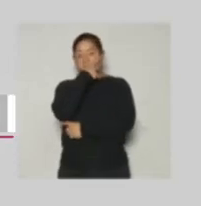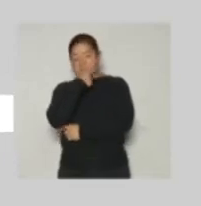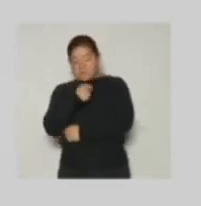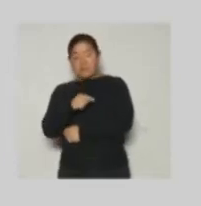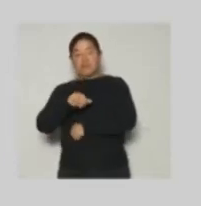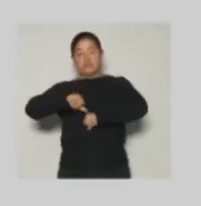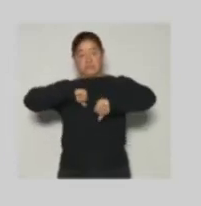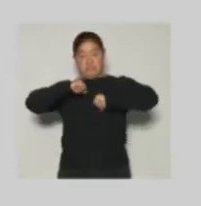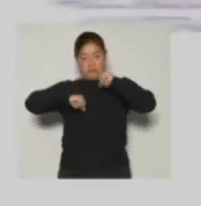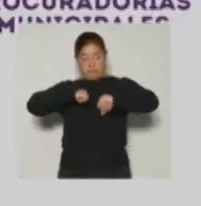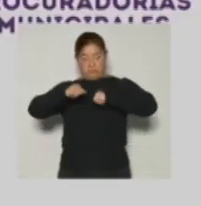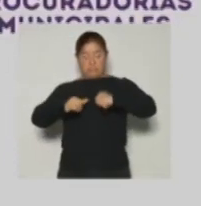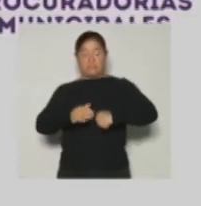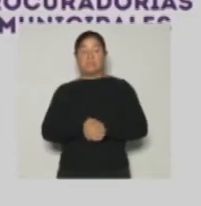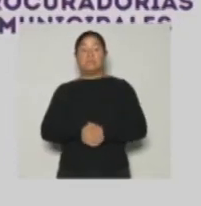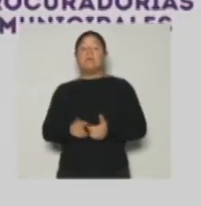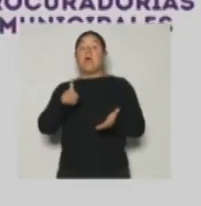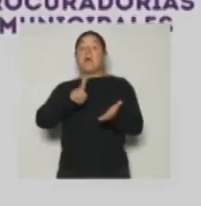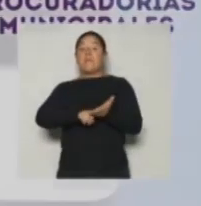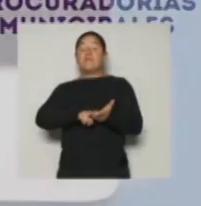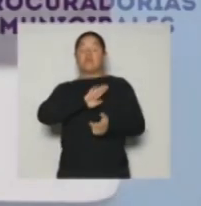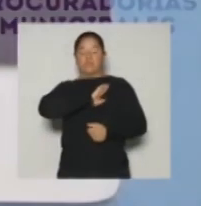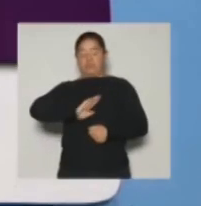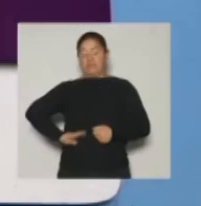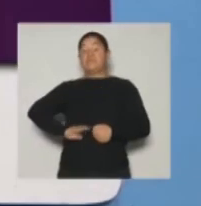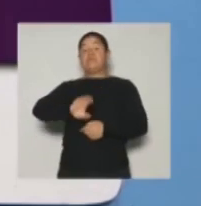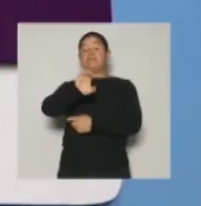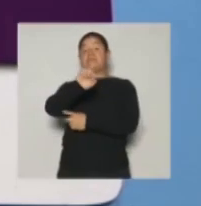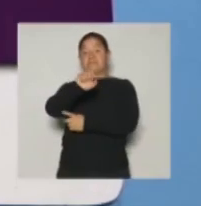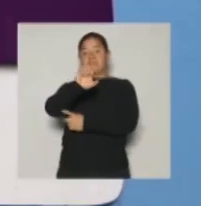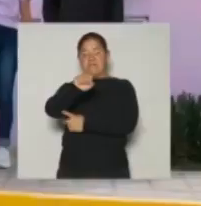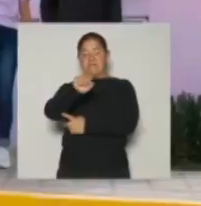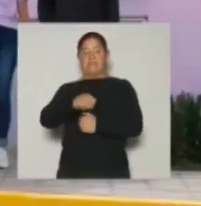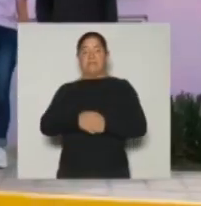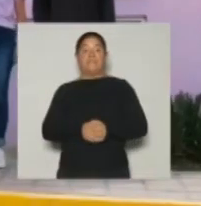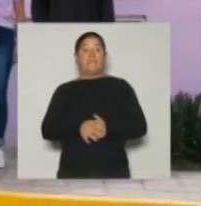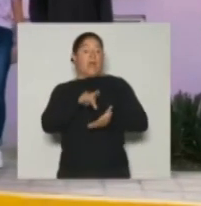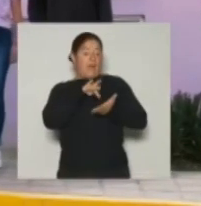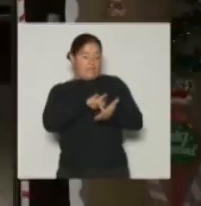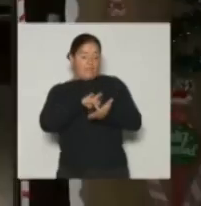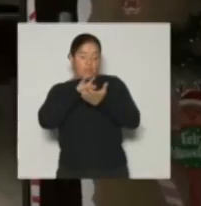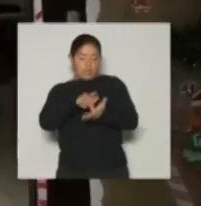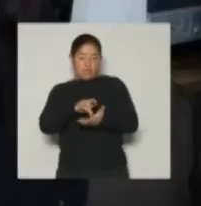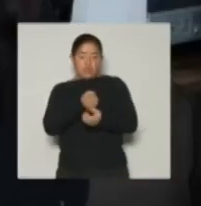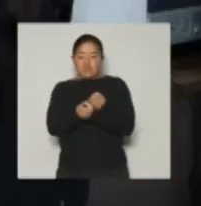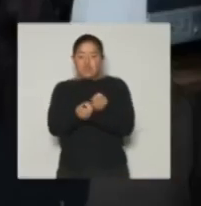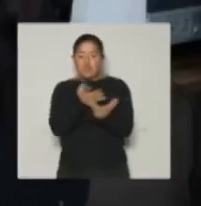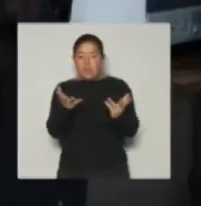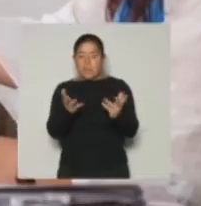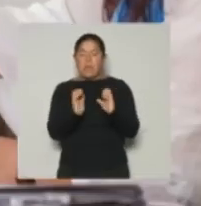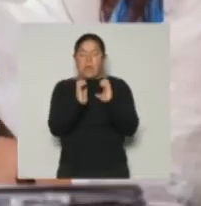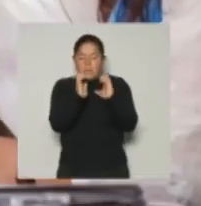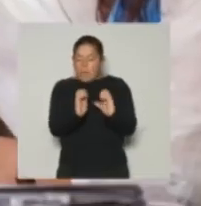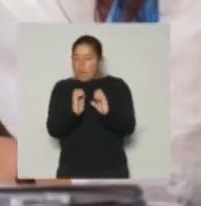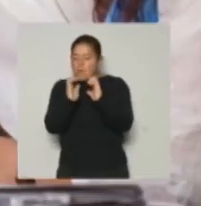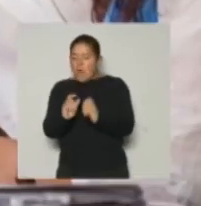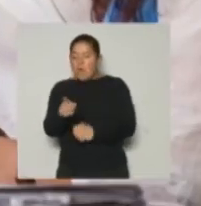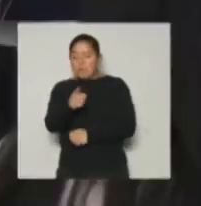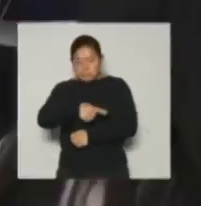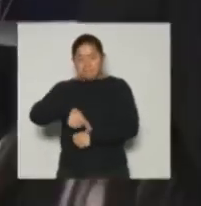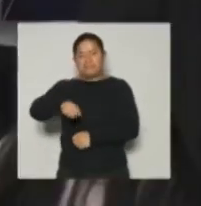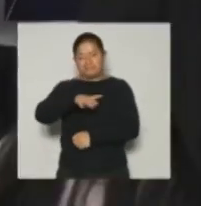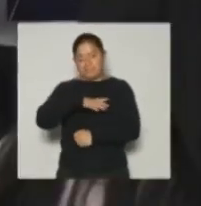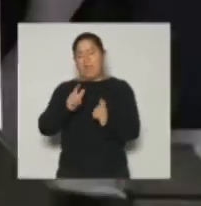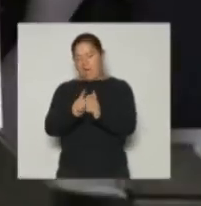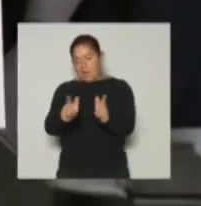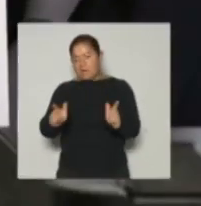adolescentes en los 60 municipios brindando apoyo y protección a los más vulnerables